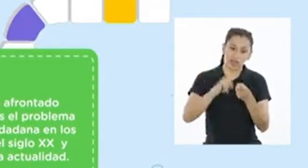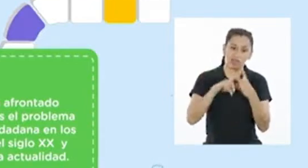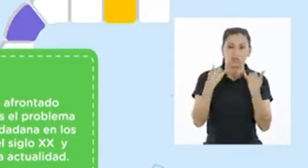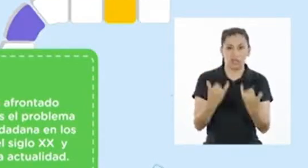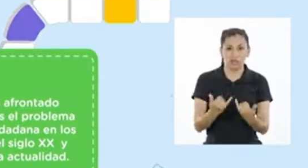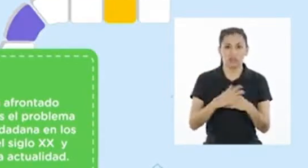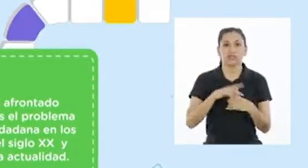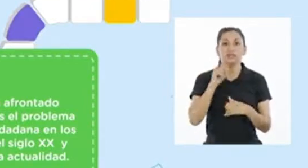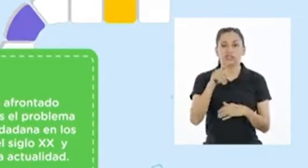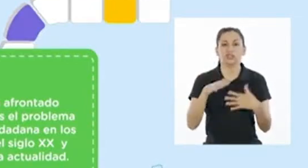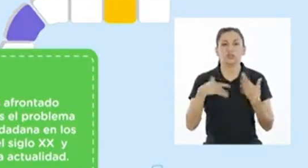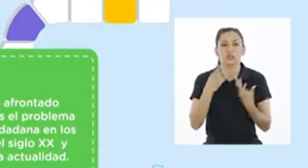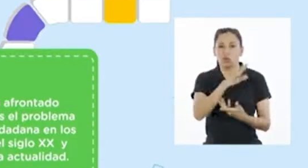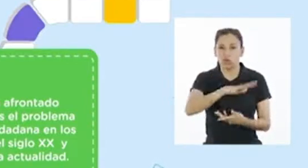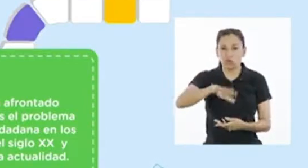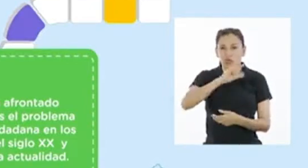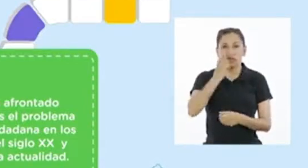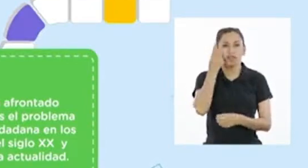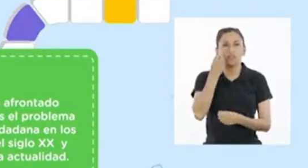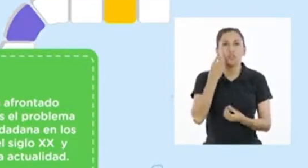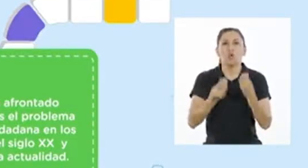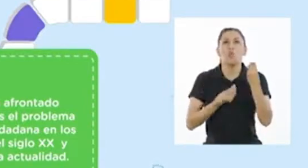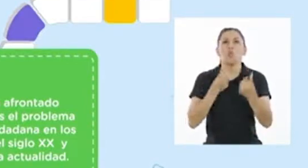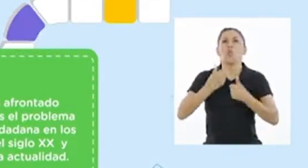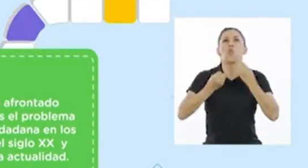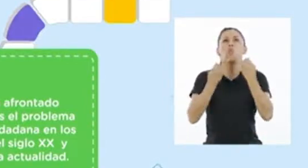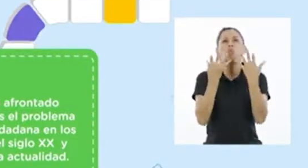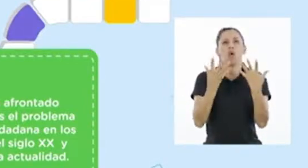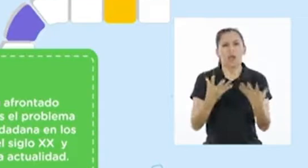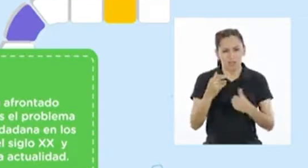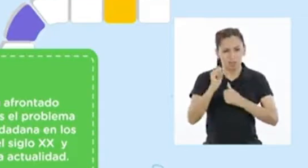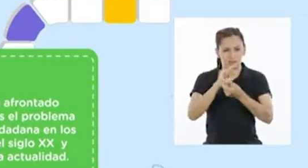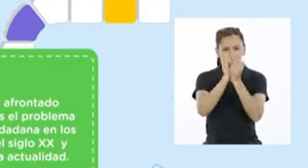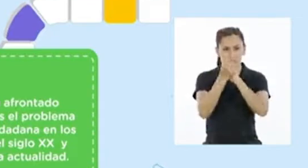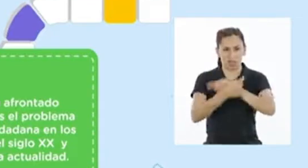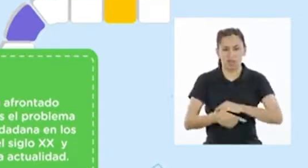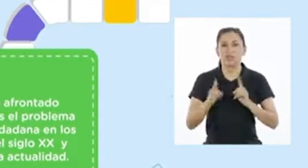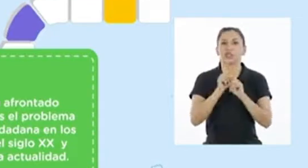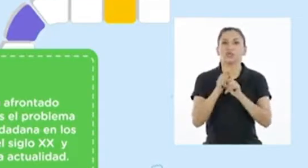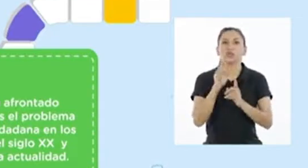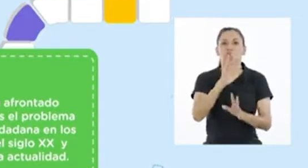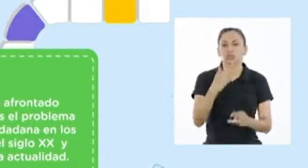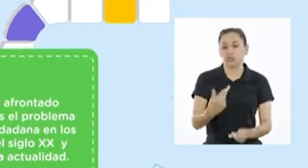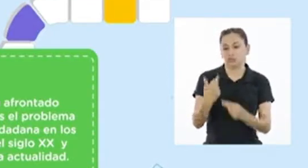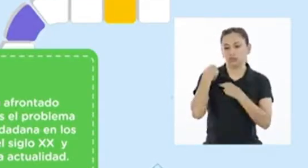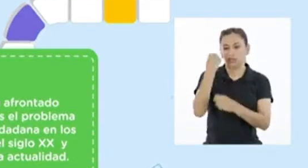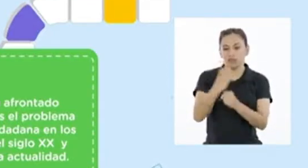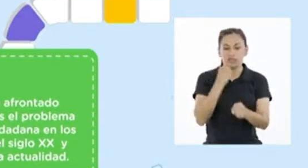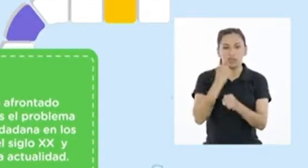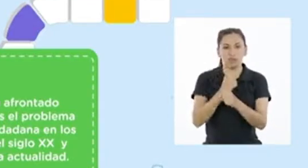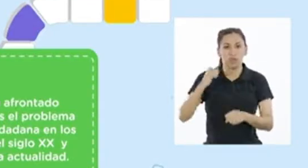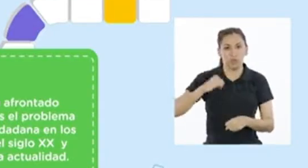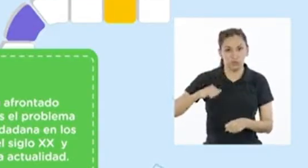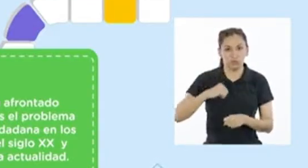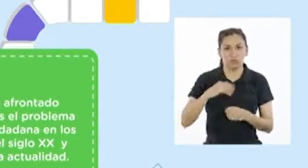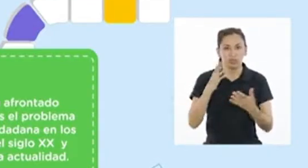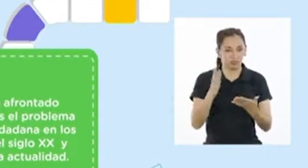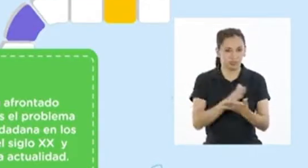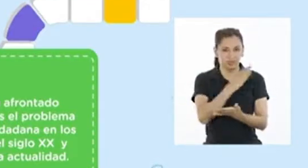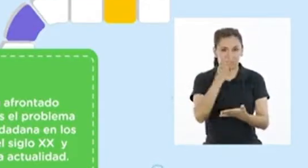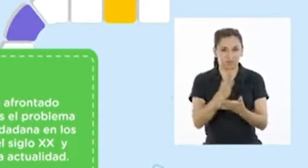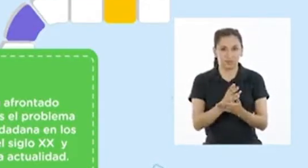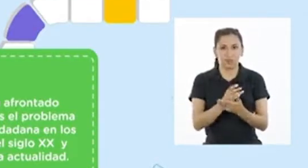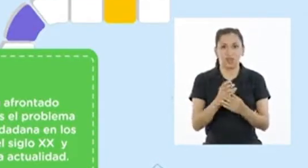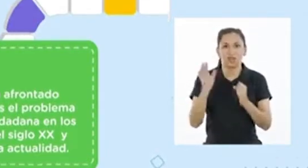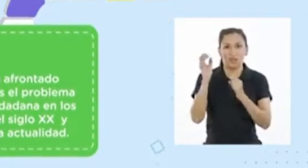la actualidad. Eso permitirá comprender qué cambió y qué permanece respecto al papel de las municipalidades ante el problema de la